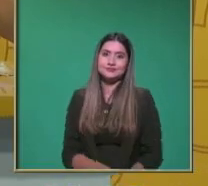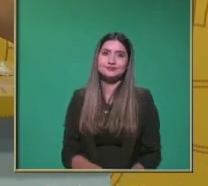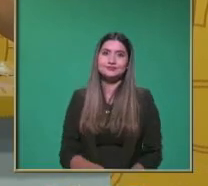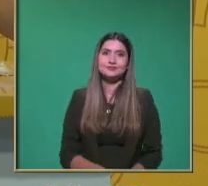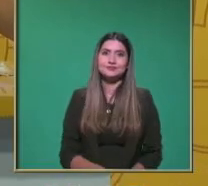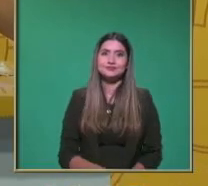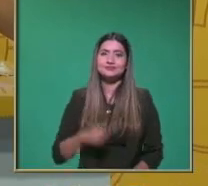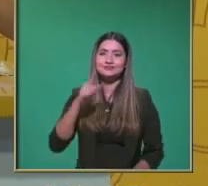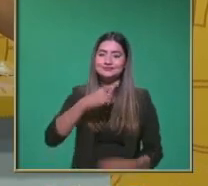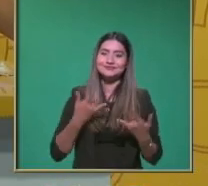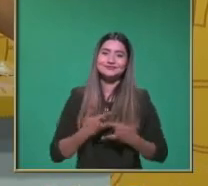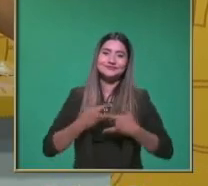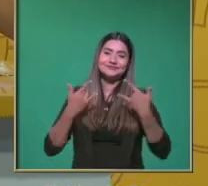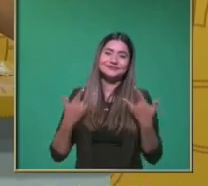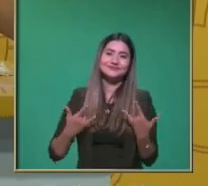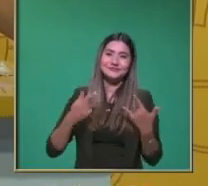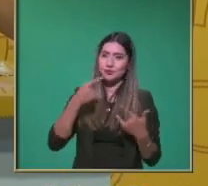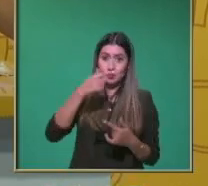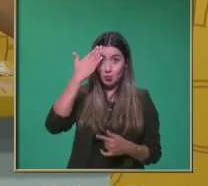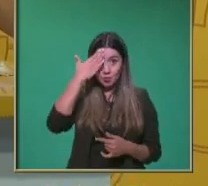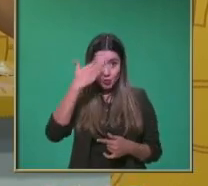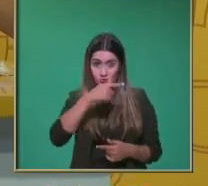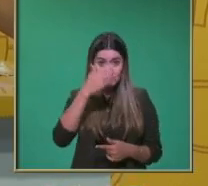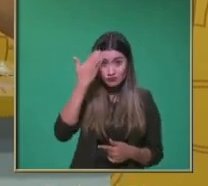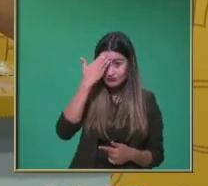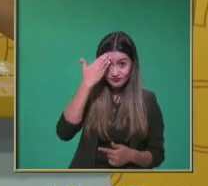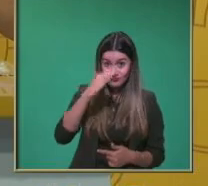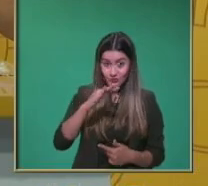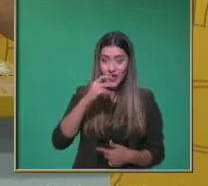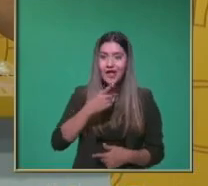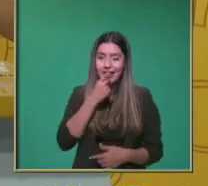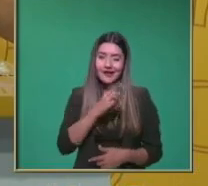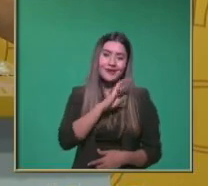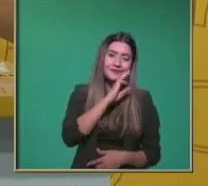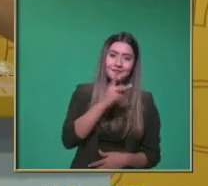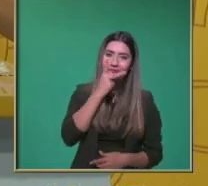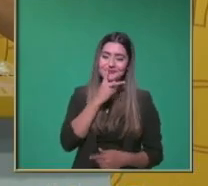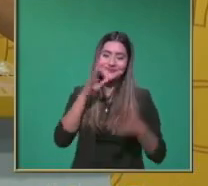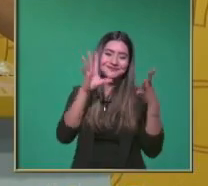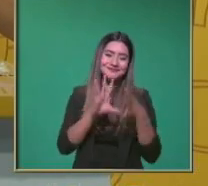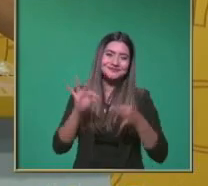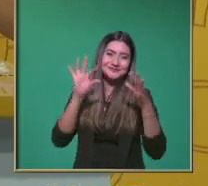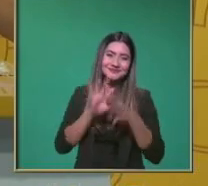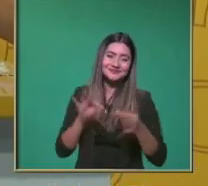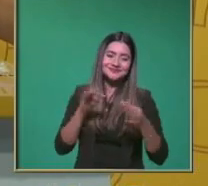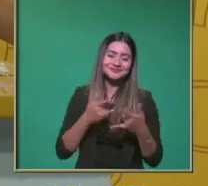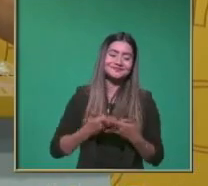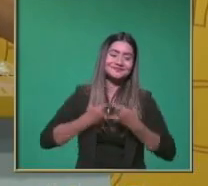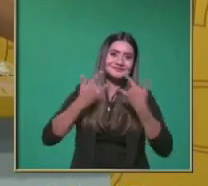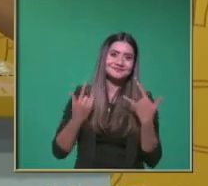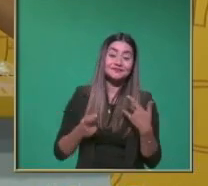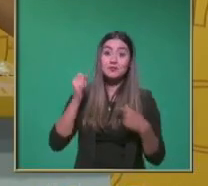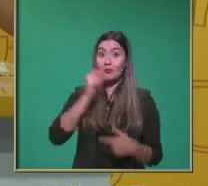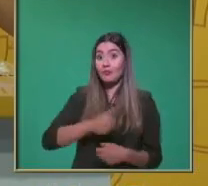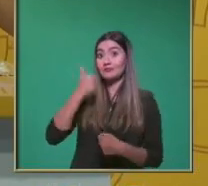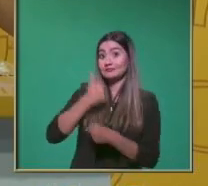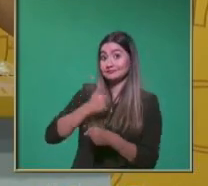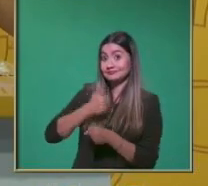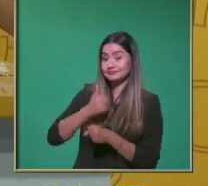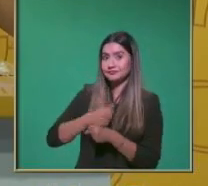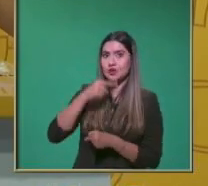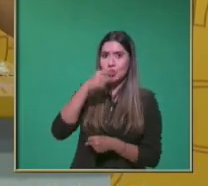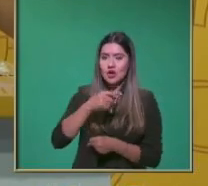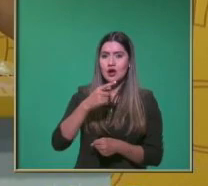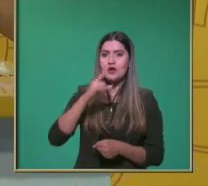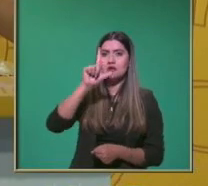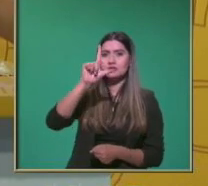Y si no te lo sabes, dile a tu papi o a tu mami, pues, que te lo platique. Todo el mundo se lo sabe, ¿verdad? A es muy famoso. Tus abuelitos, porque dijimos que las leyendas